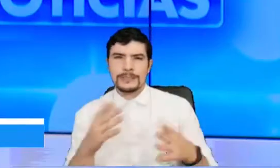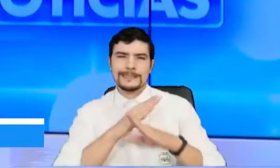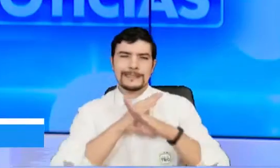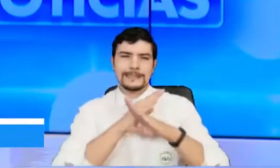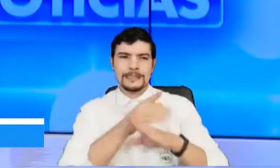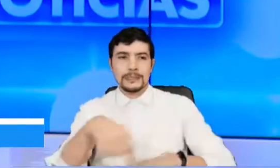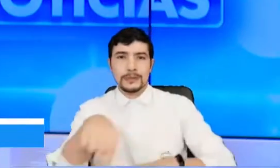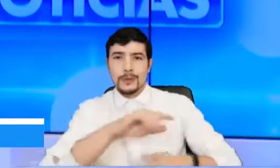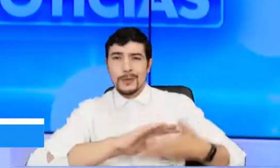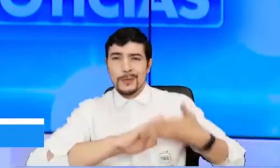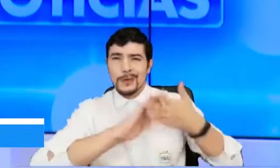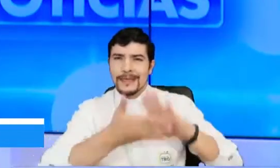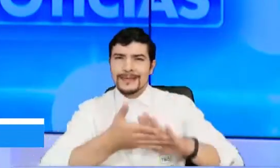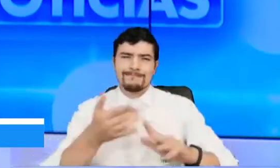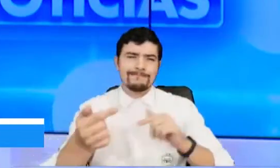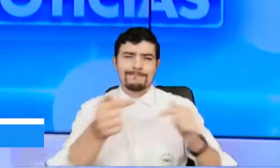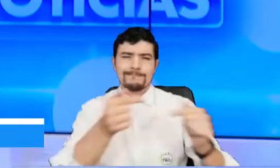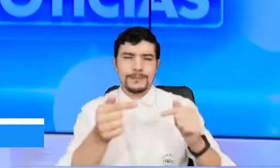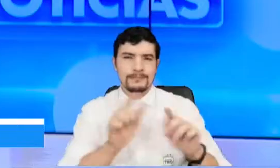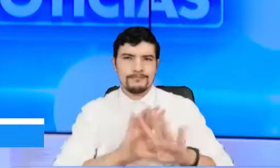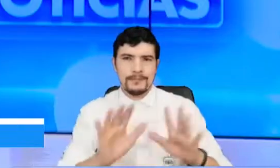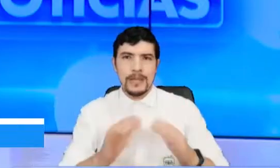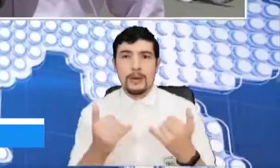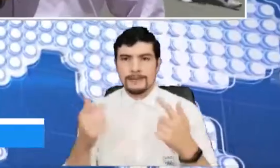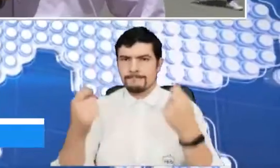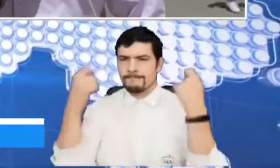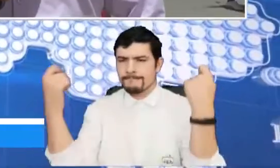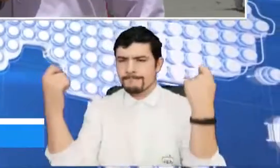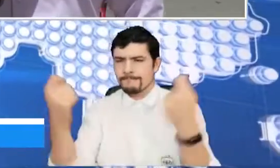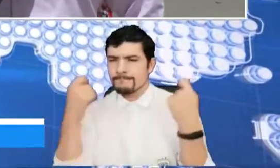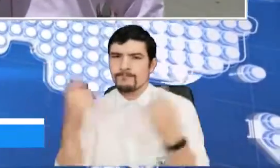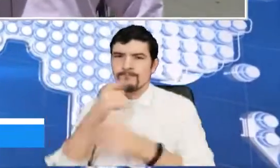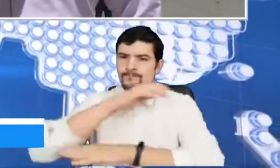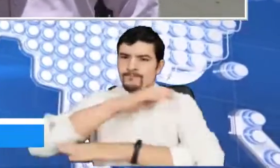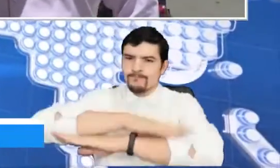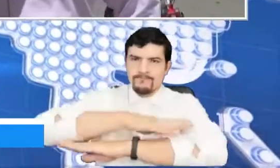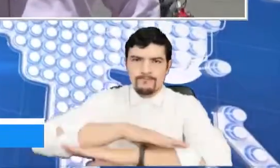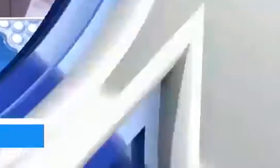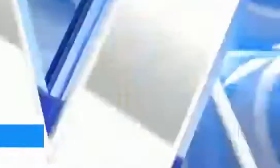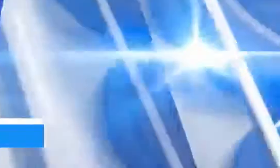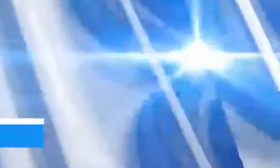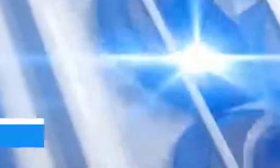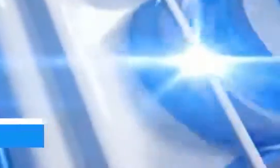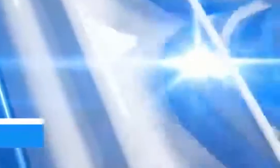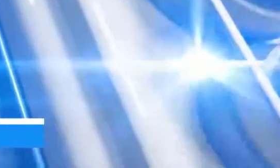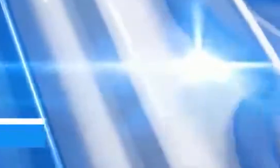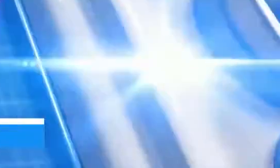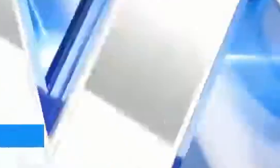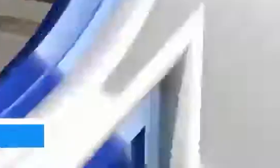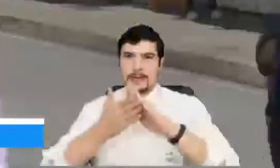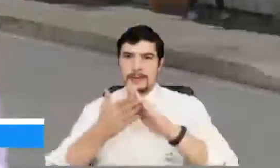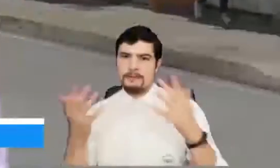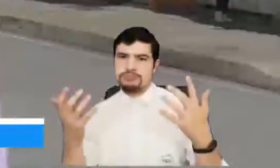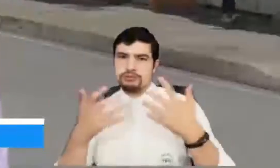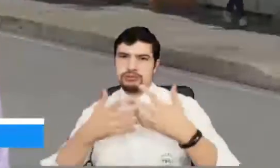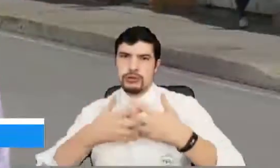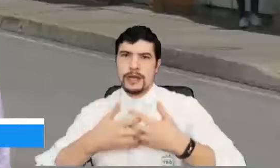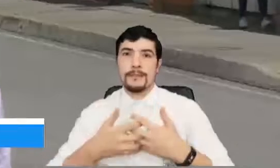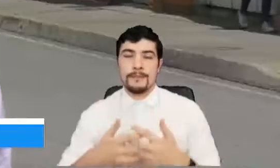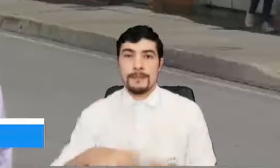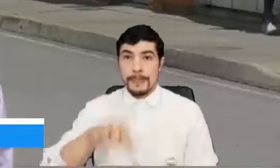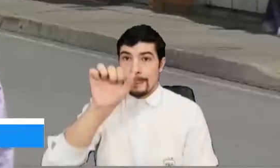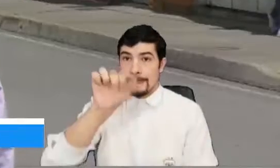compañero Pedro Manrique. Pedro, muy buenas tardes y adelante. Buenas tardes. Pues la Policía Nacional viene adelantando